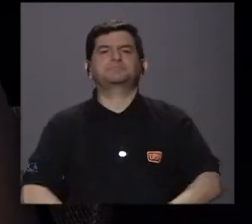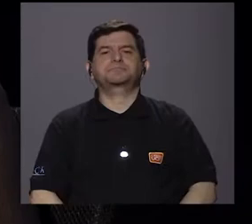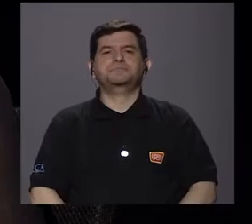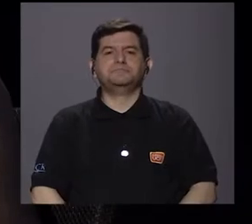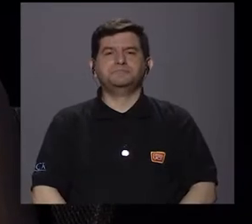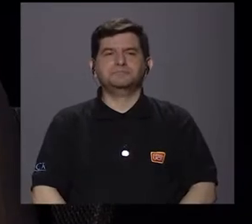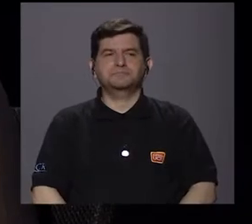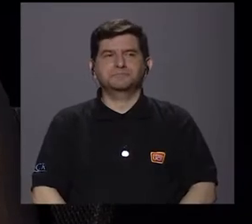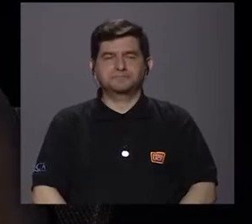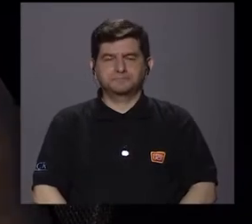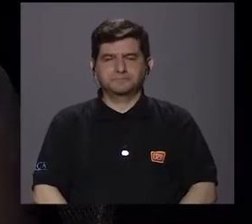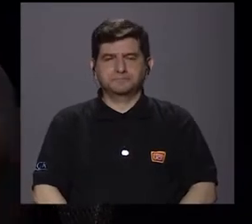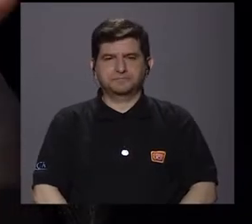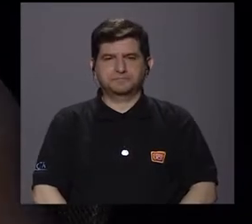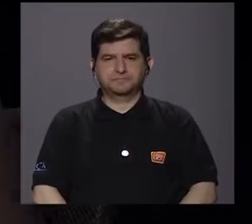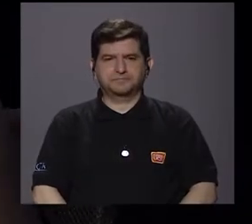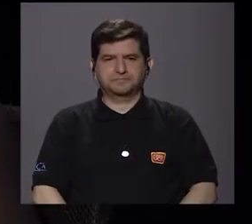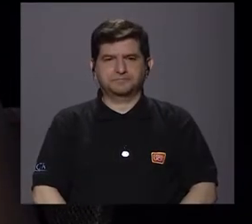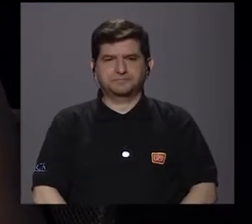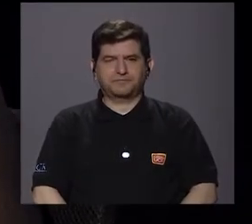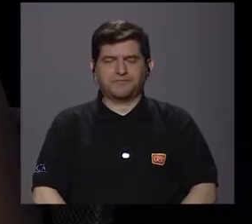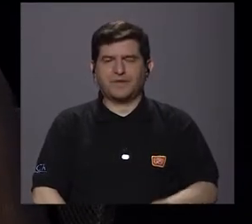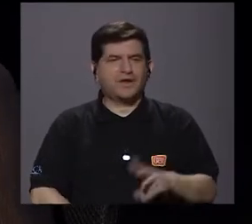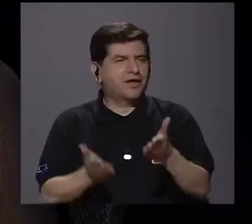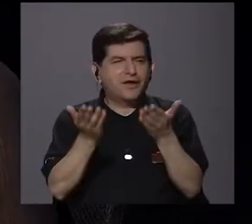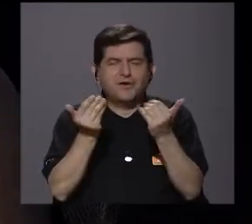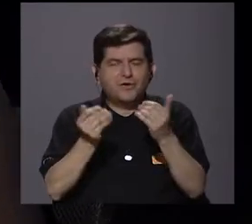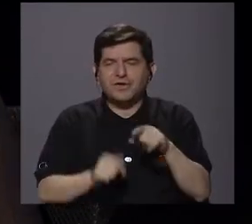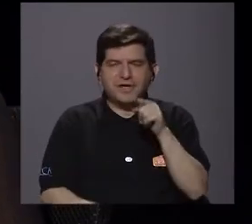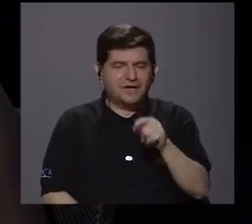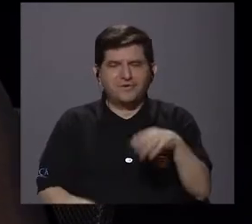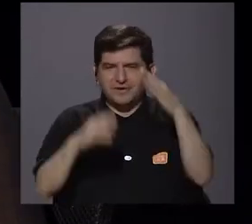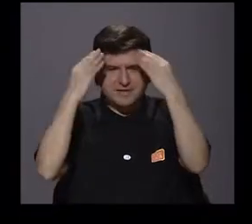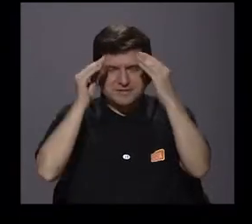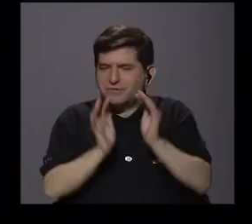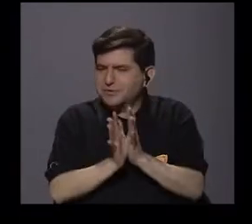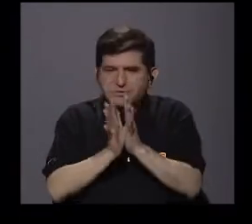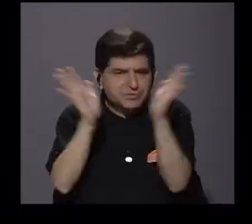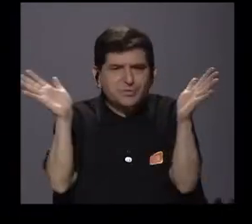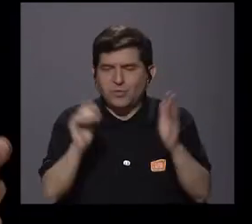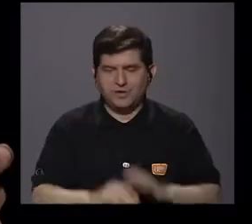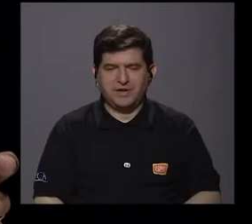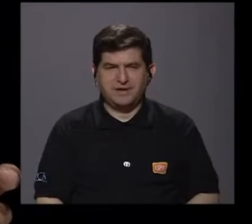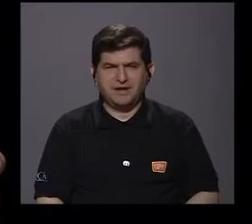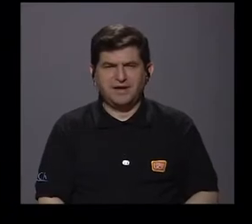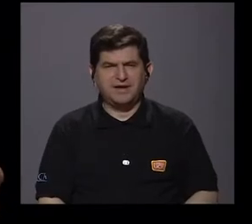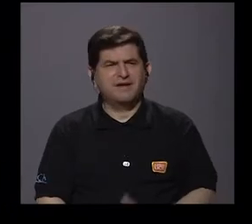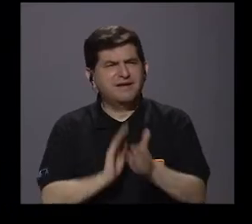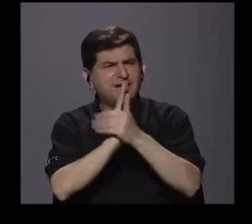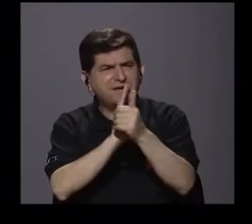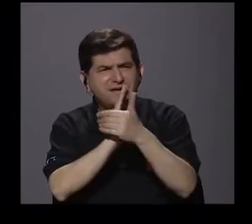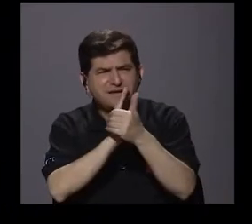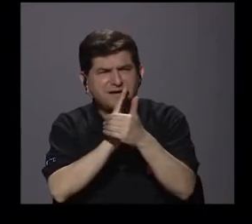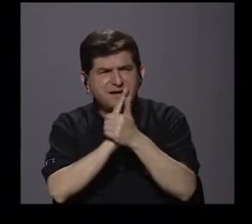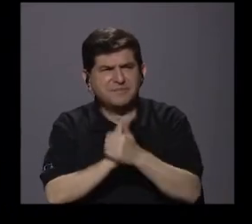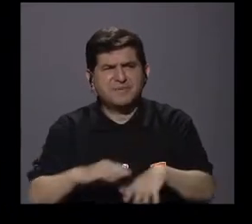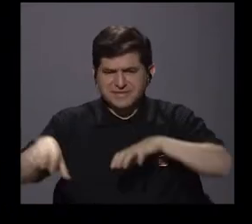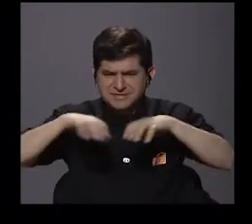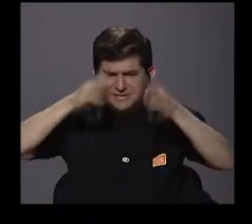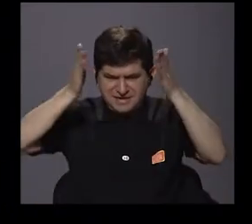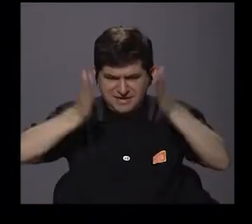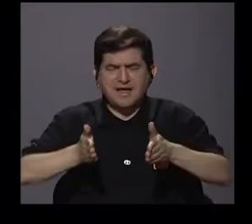Fuera de lo público, por así decirlo. Y esa capacidad de activista suya,